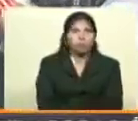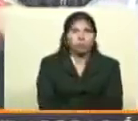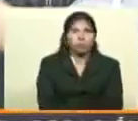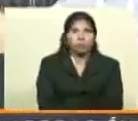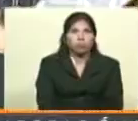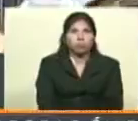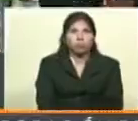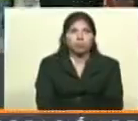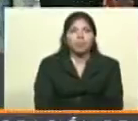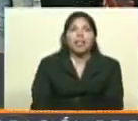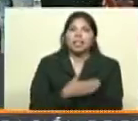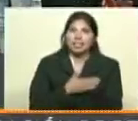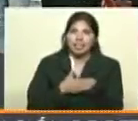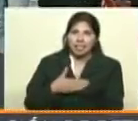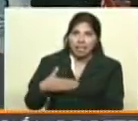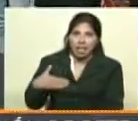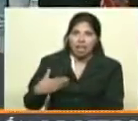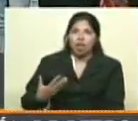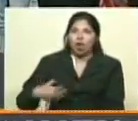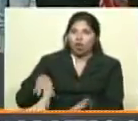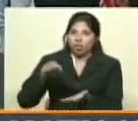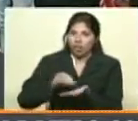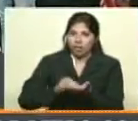Bueno, quiero ratificar mi saludo.